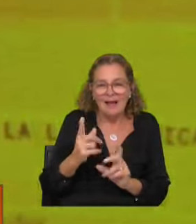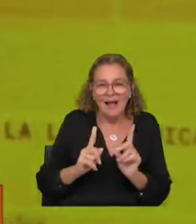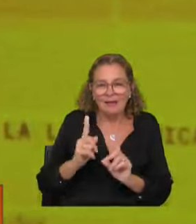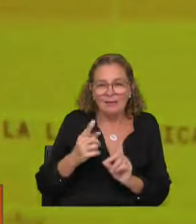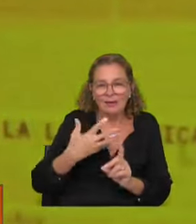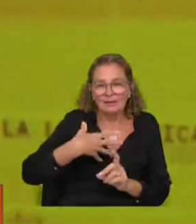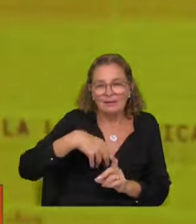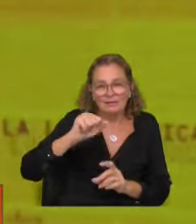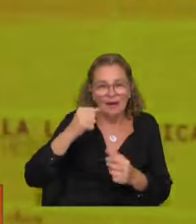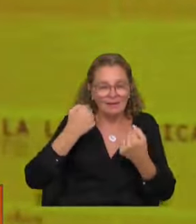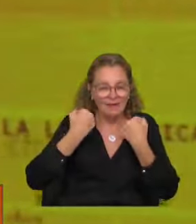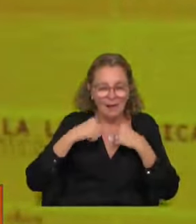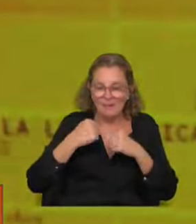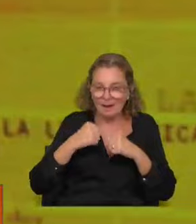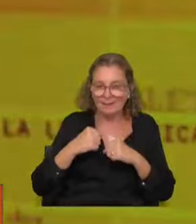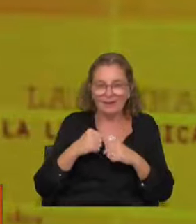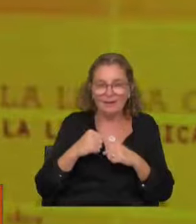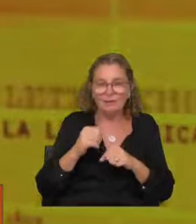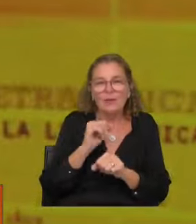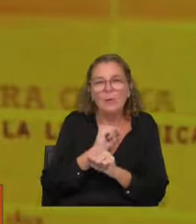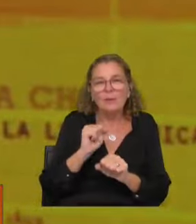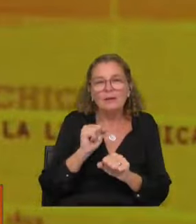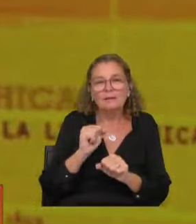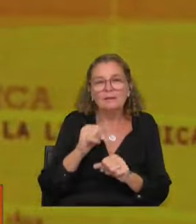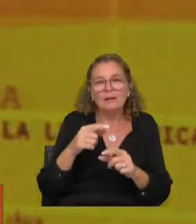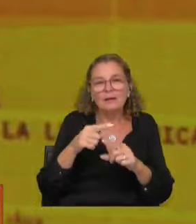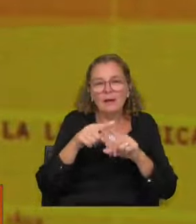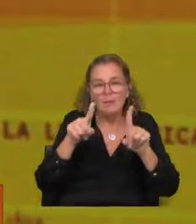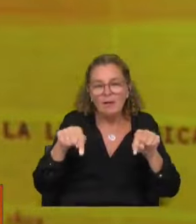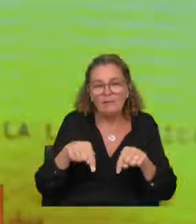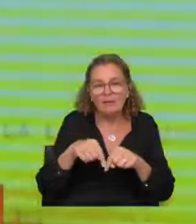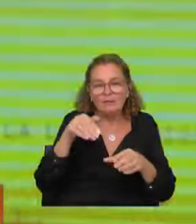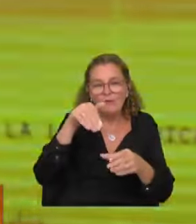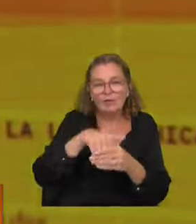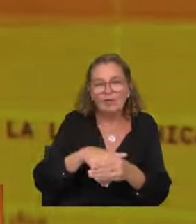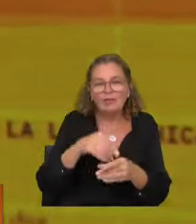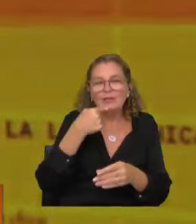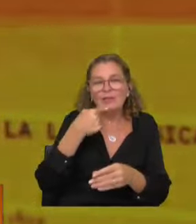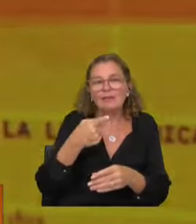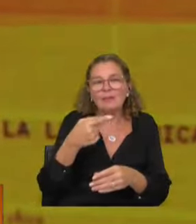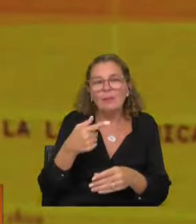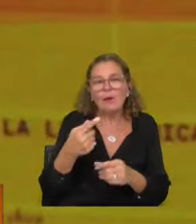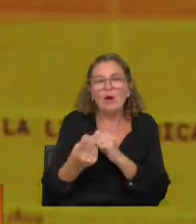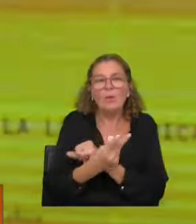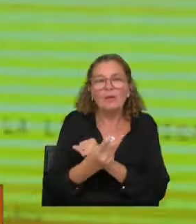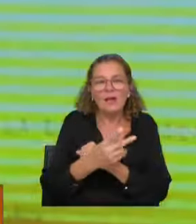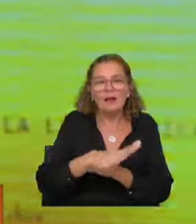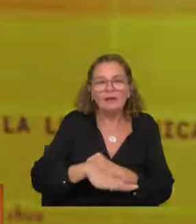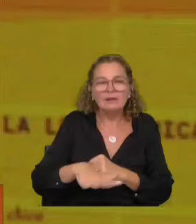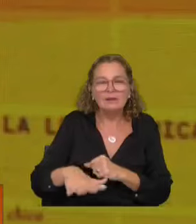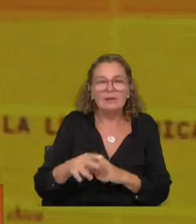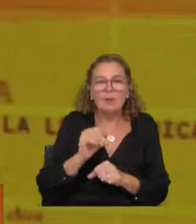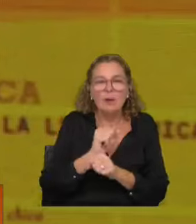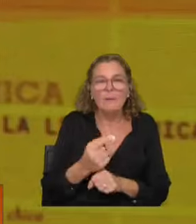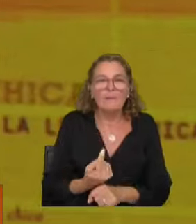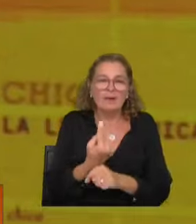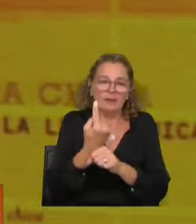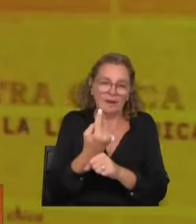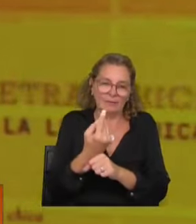llevarse a la práctica o sea que no pueden ser panfletos electorales esto de estar diciendo que vamos a defender las infancias o que las vamos a poner en primer